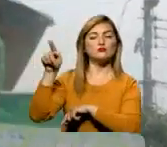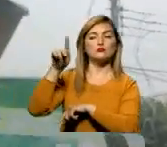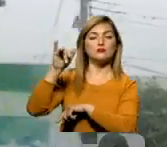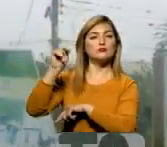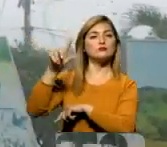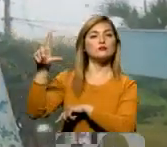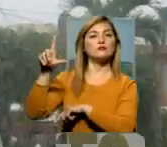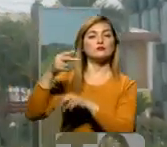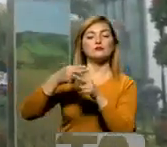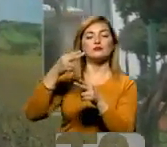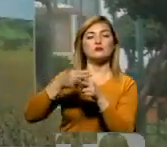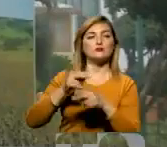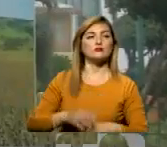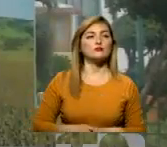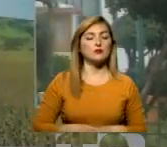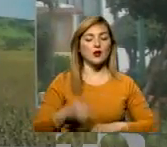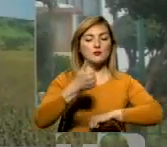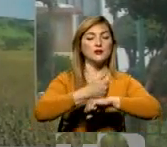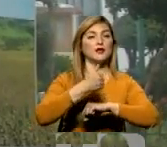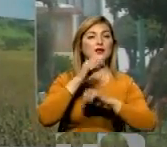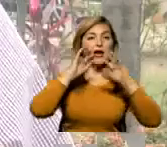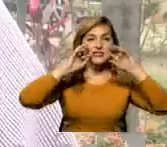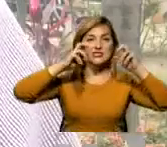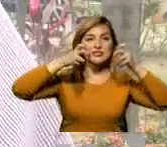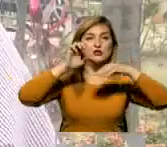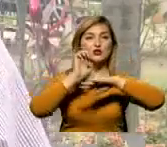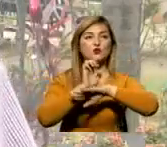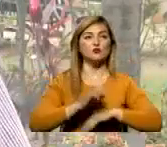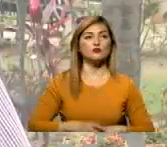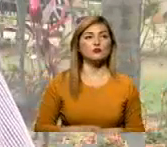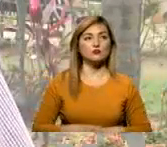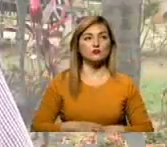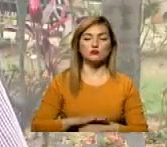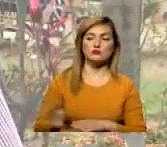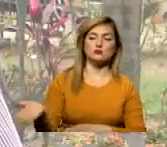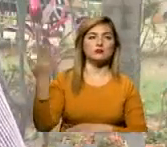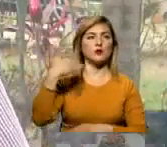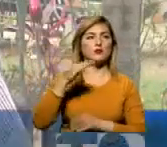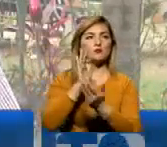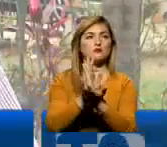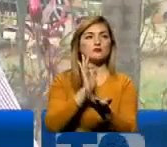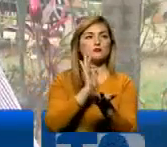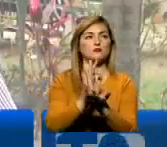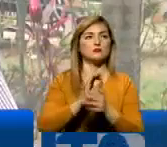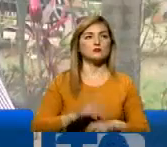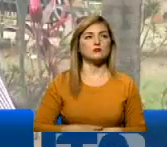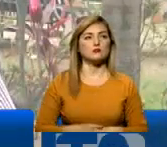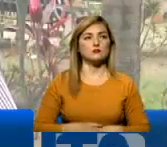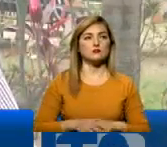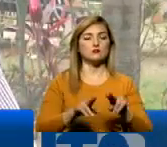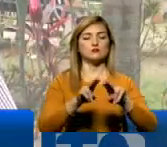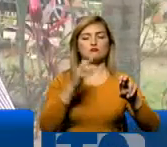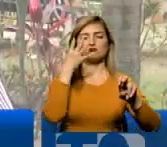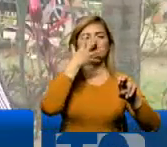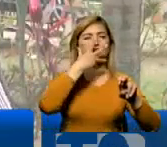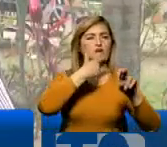Pindal, más conocido como la capital maicera del Ecuador. Vengan aquí a Pindal para que ustedes sean testigos de los encantos